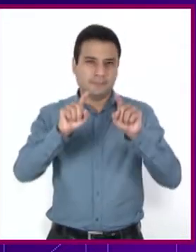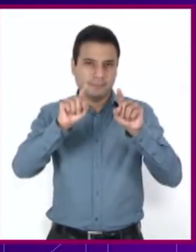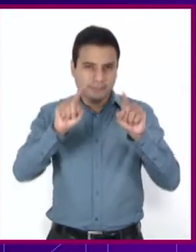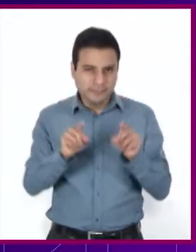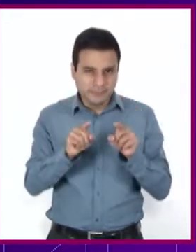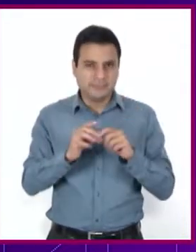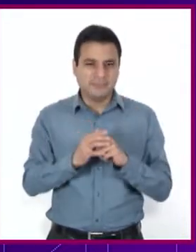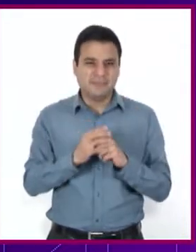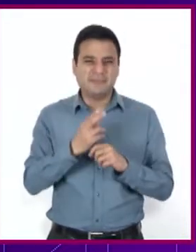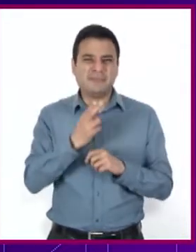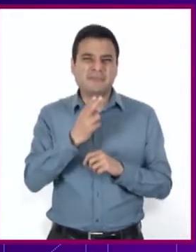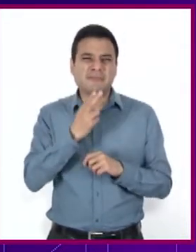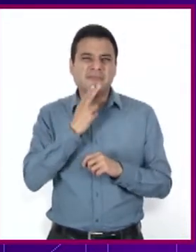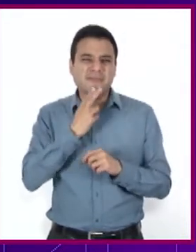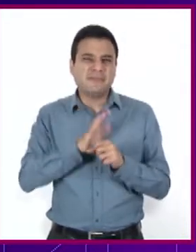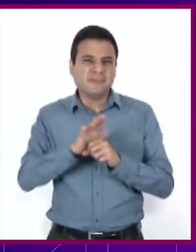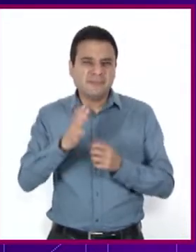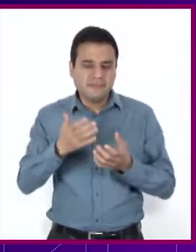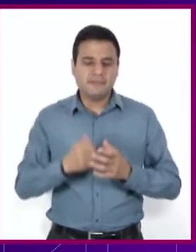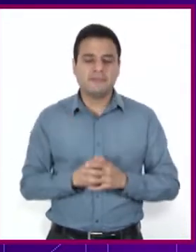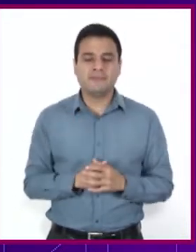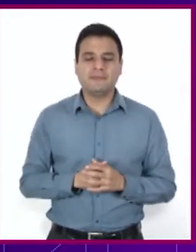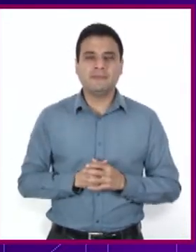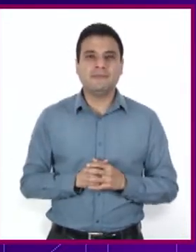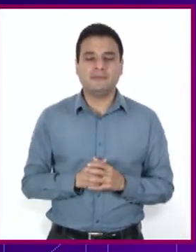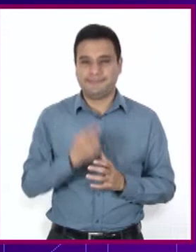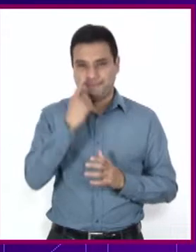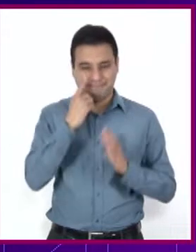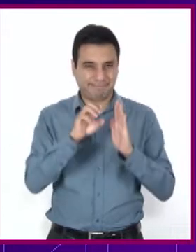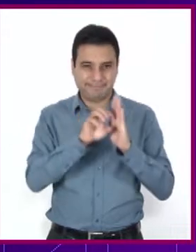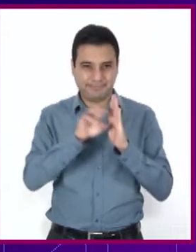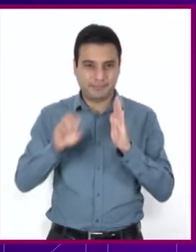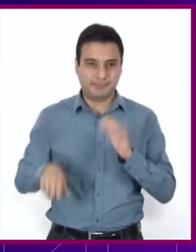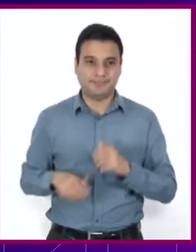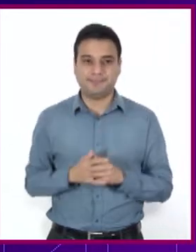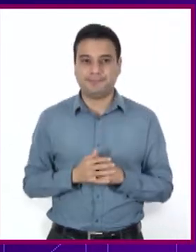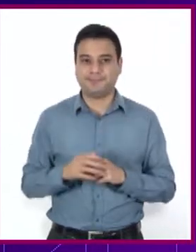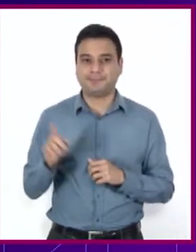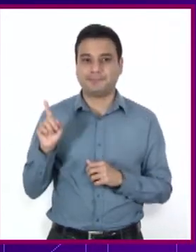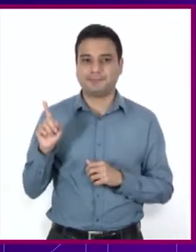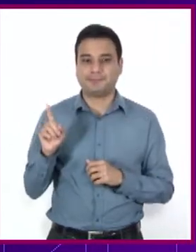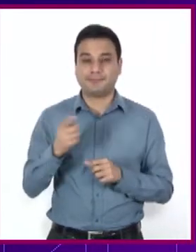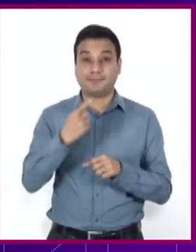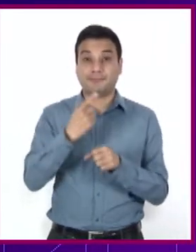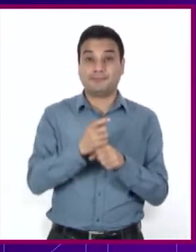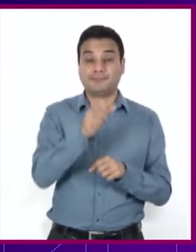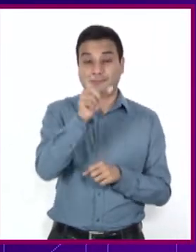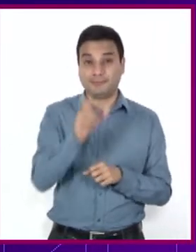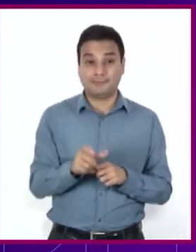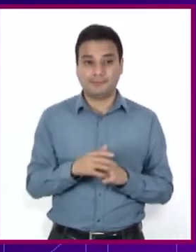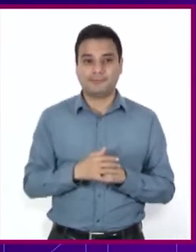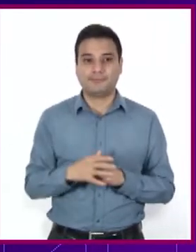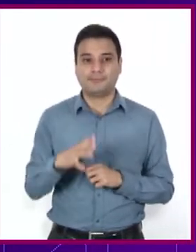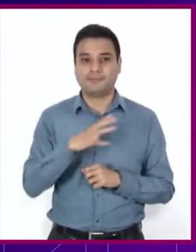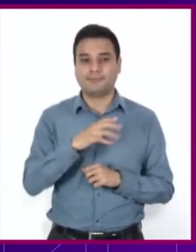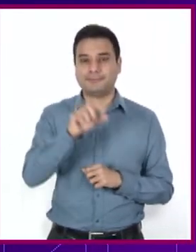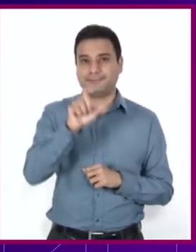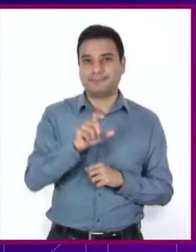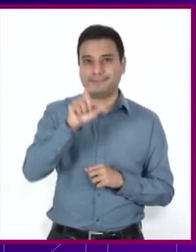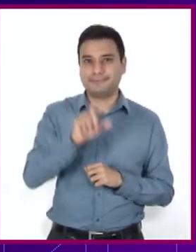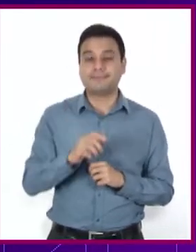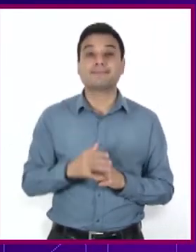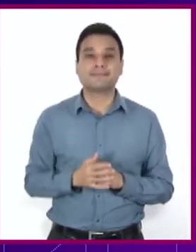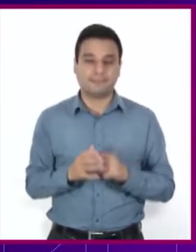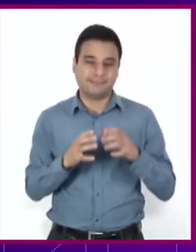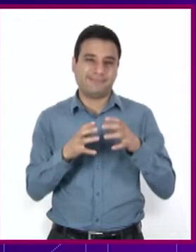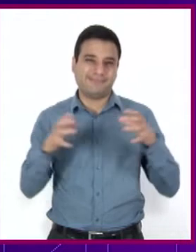valores ordenados de X y de Y. Por lo tanto, observemos que en la primera columna tenemos los valores de X, que representa